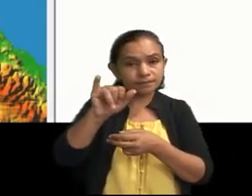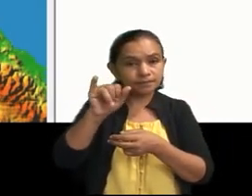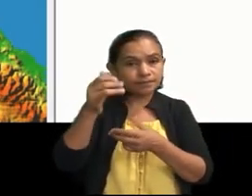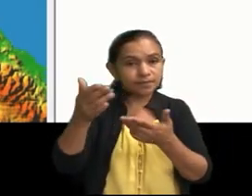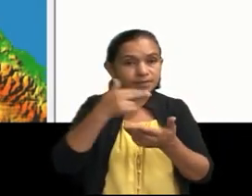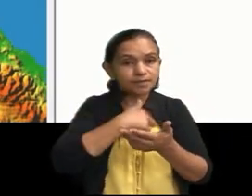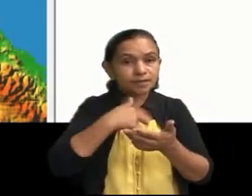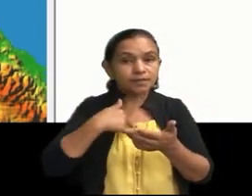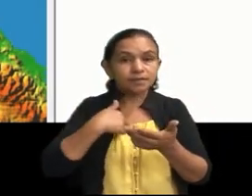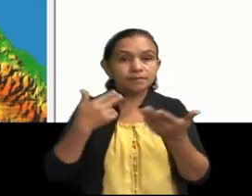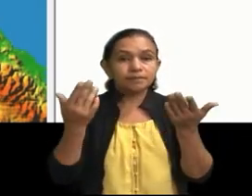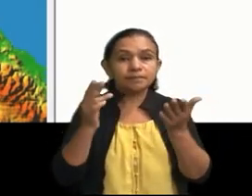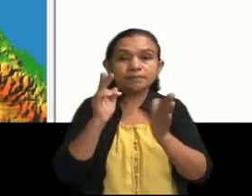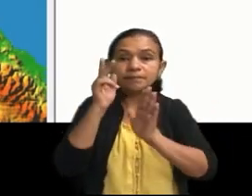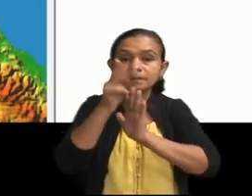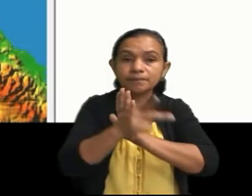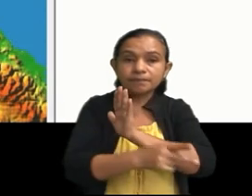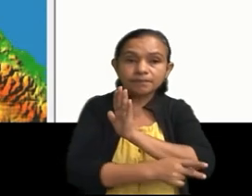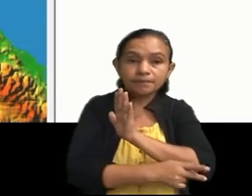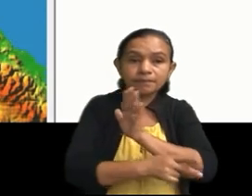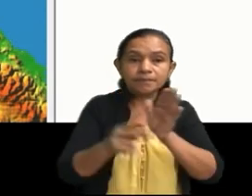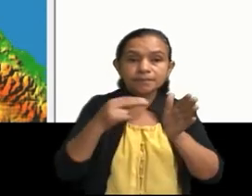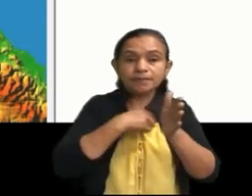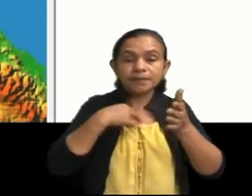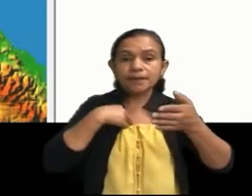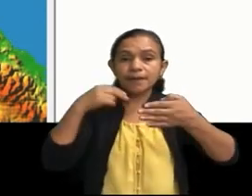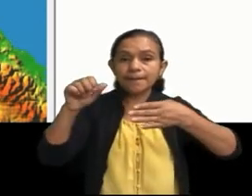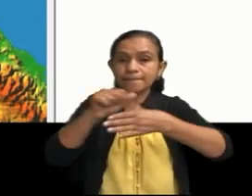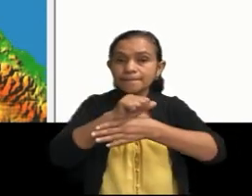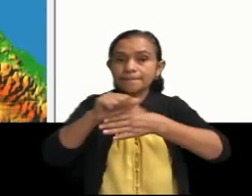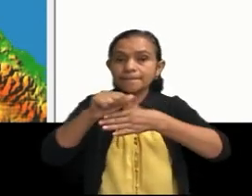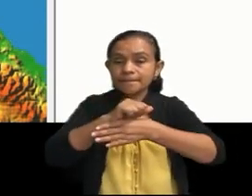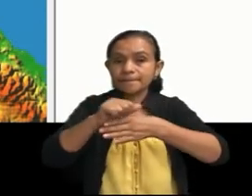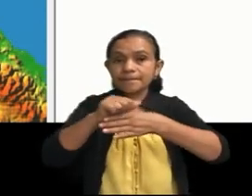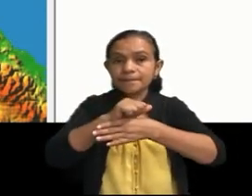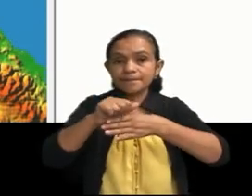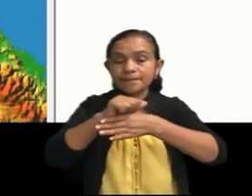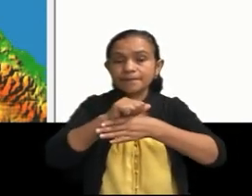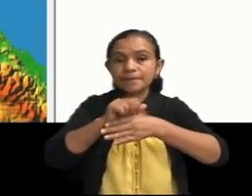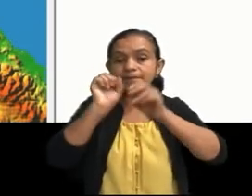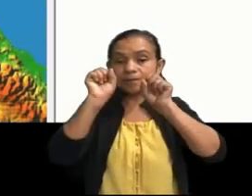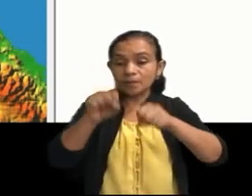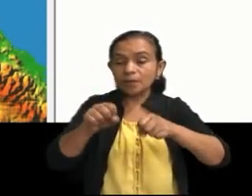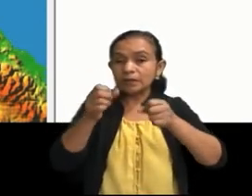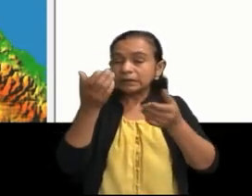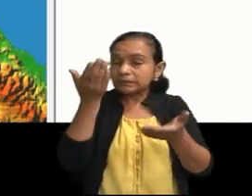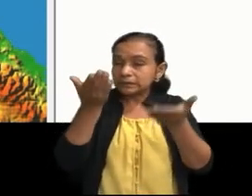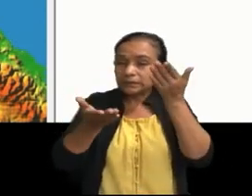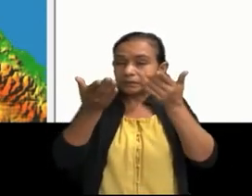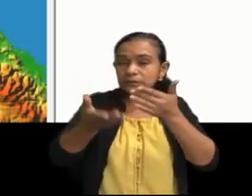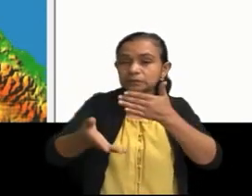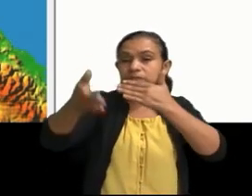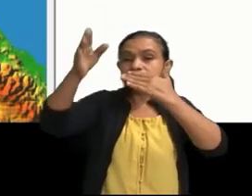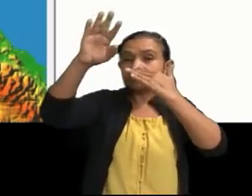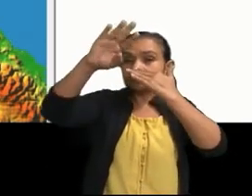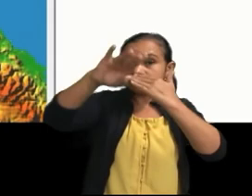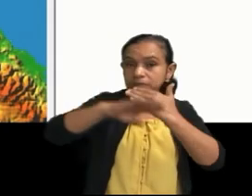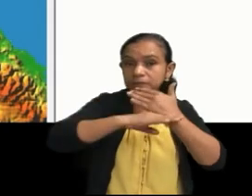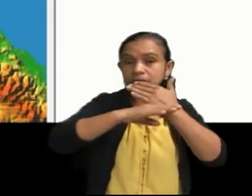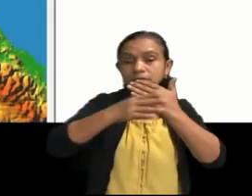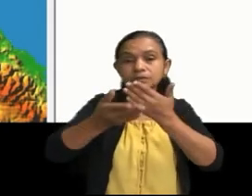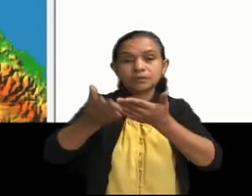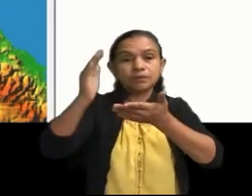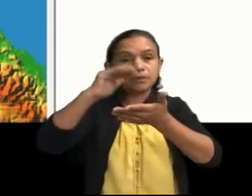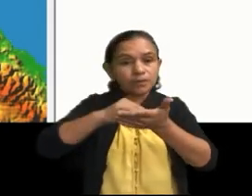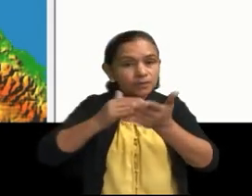países y hacer simulaciones numéricas de los posibles tsunamis y repetir esto una y otra